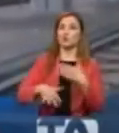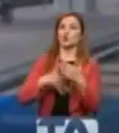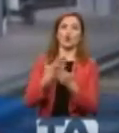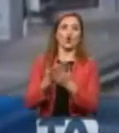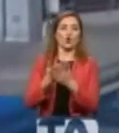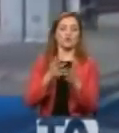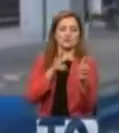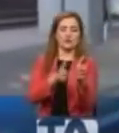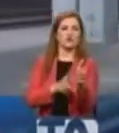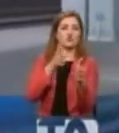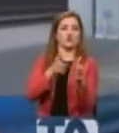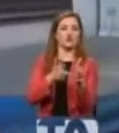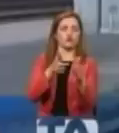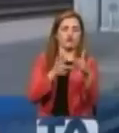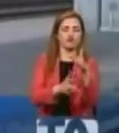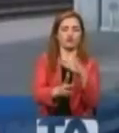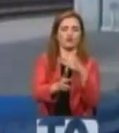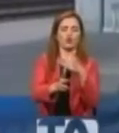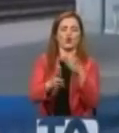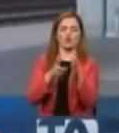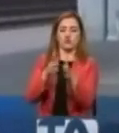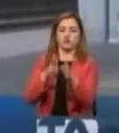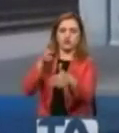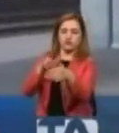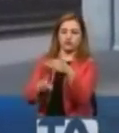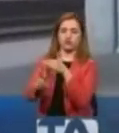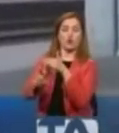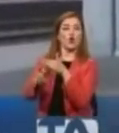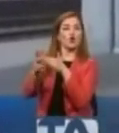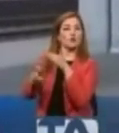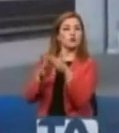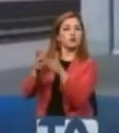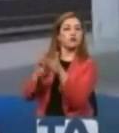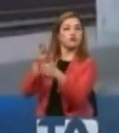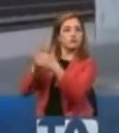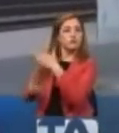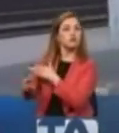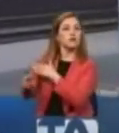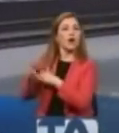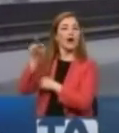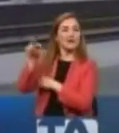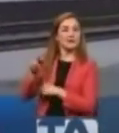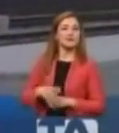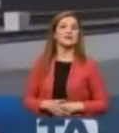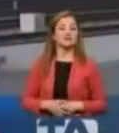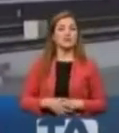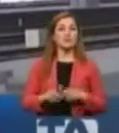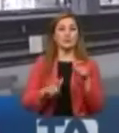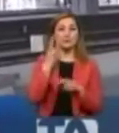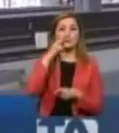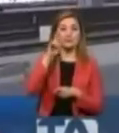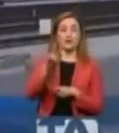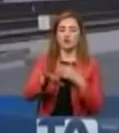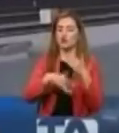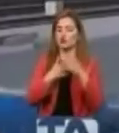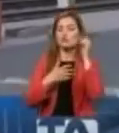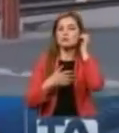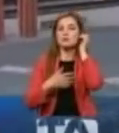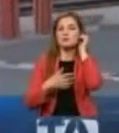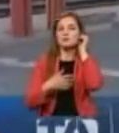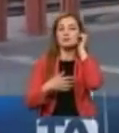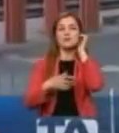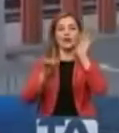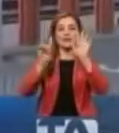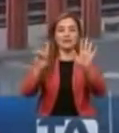los trenes. Ahí podemos ver también en su magnitud, Freddy, si podemos hacer la toma para que la gente pueda ver que están ya montados todos los